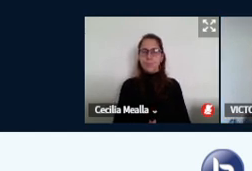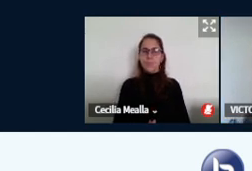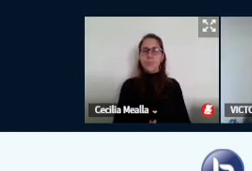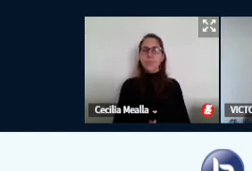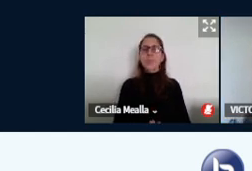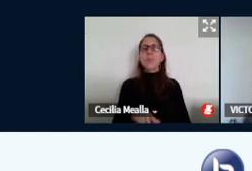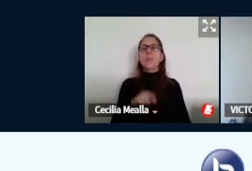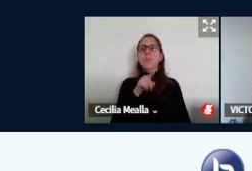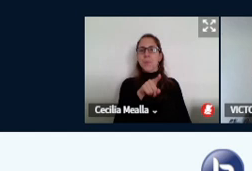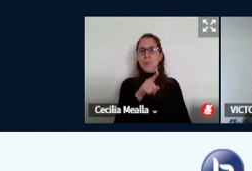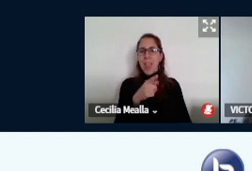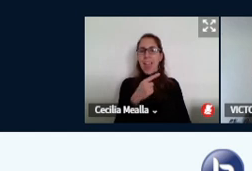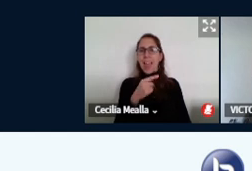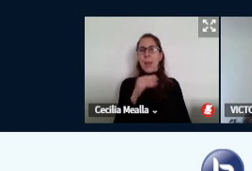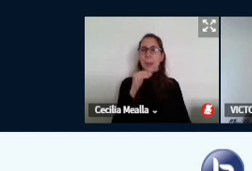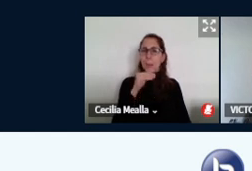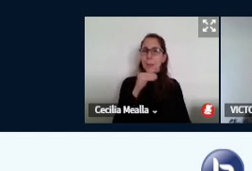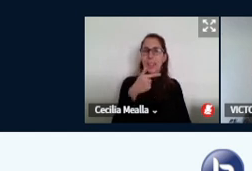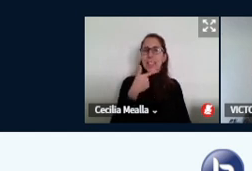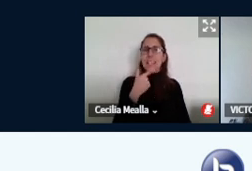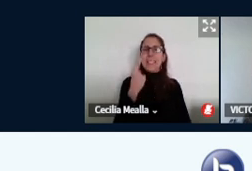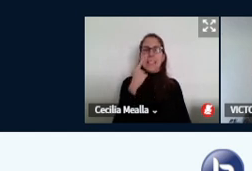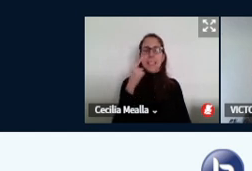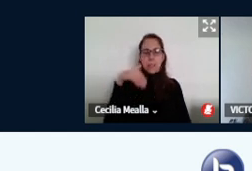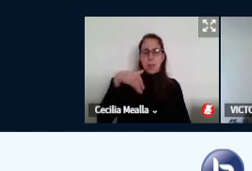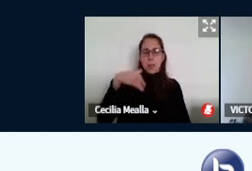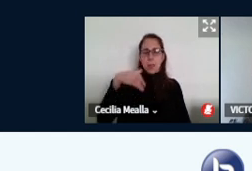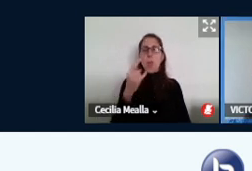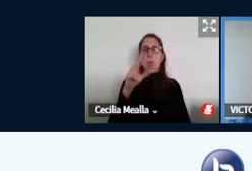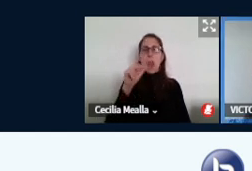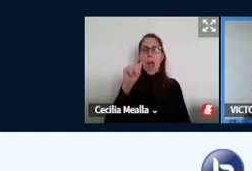Ariel, el simulacro va a estar abierto hasta el 22 del 9.